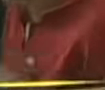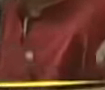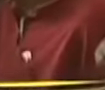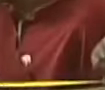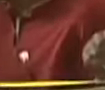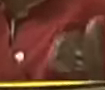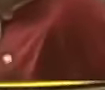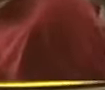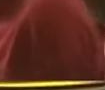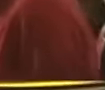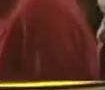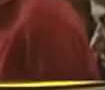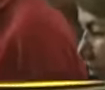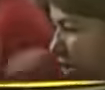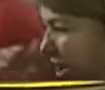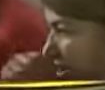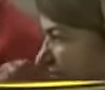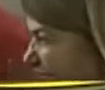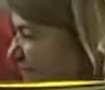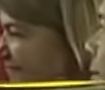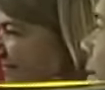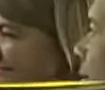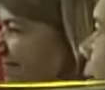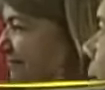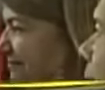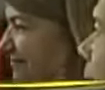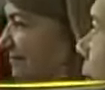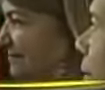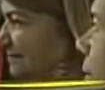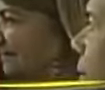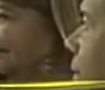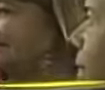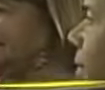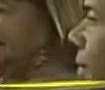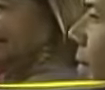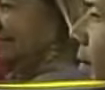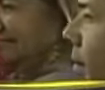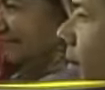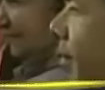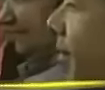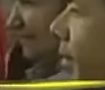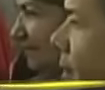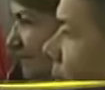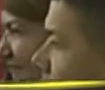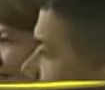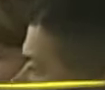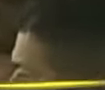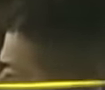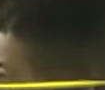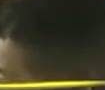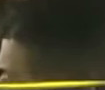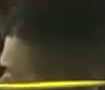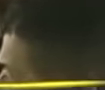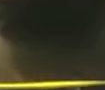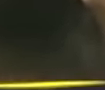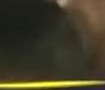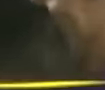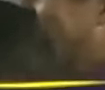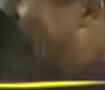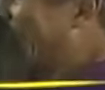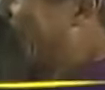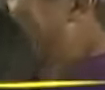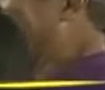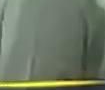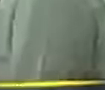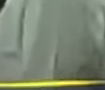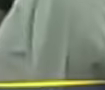al pueblo venezolano a mantener la unión cívico-militar y dijo que nunca se ha sentido solo, siempre ha sentido el respaldo del pueblo en